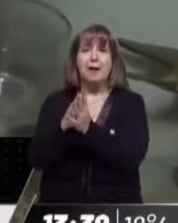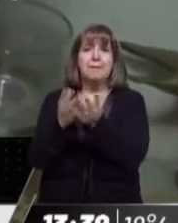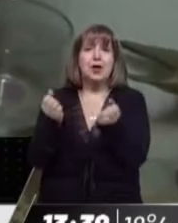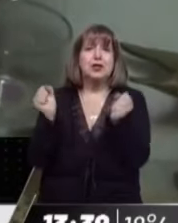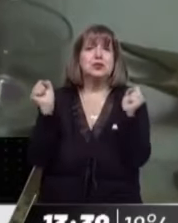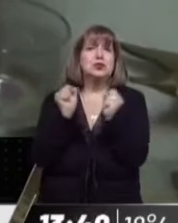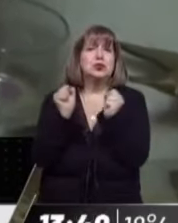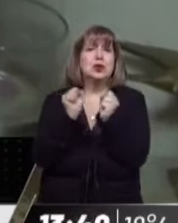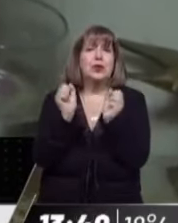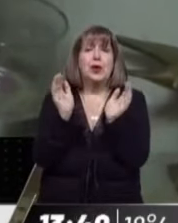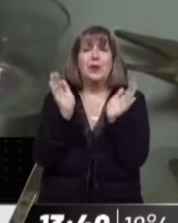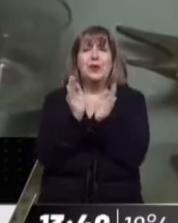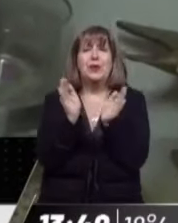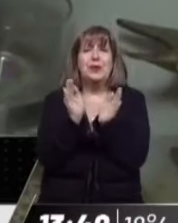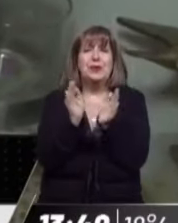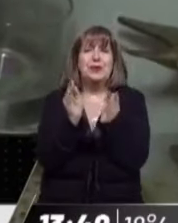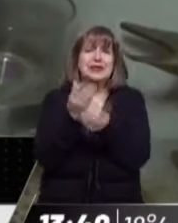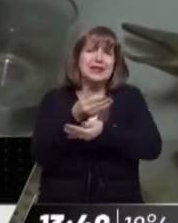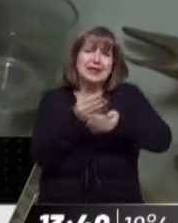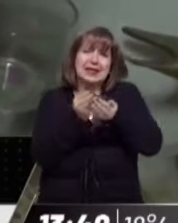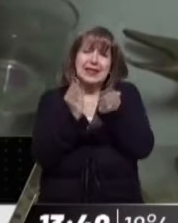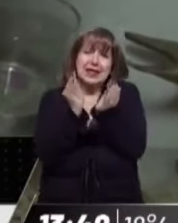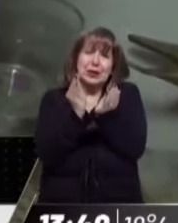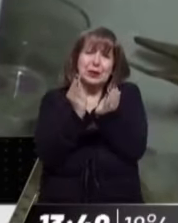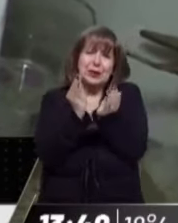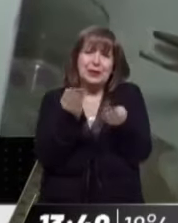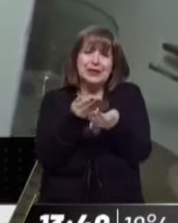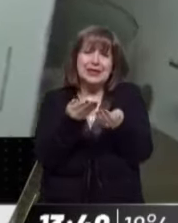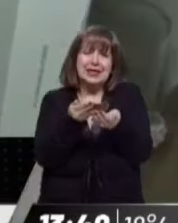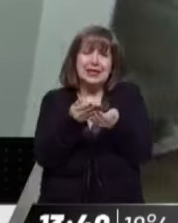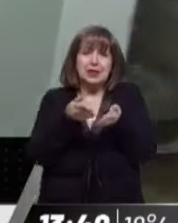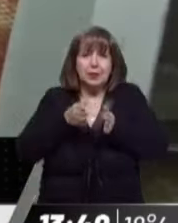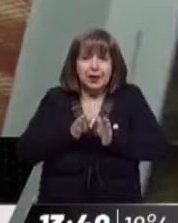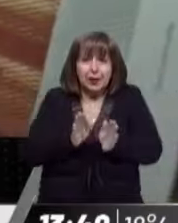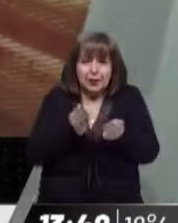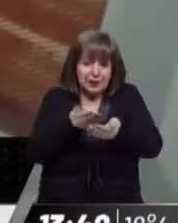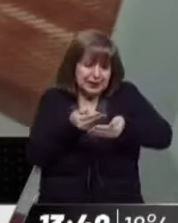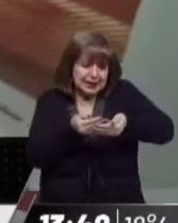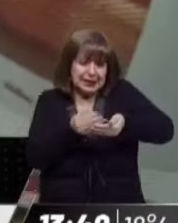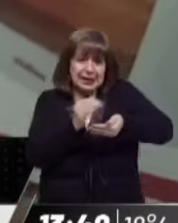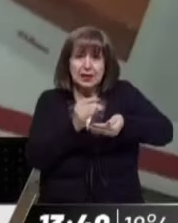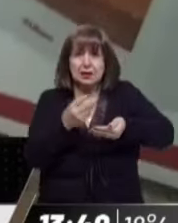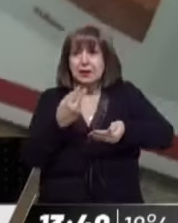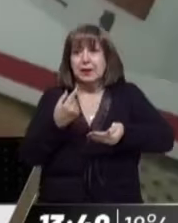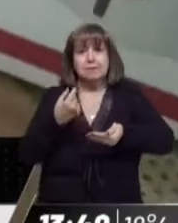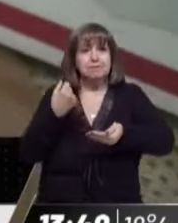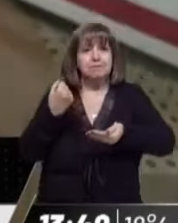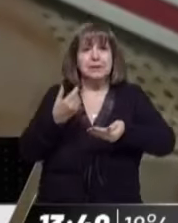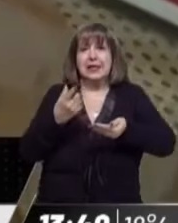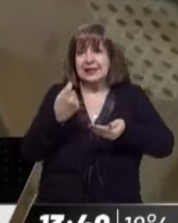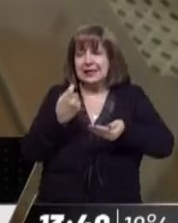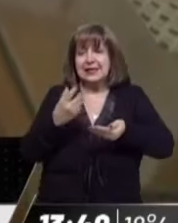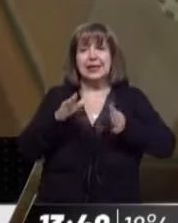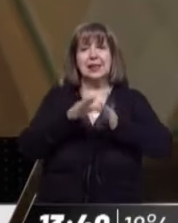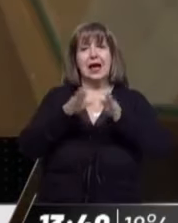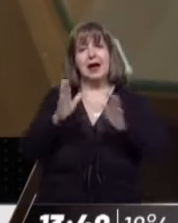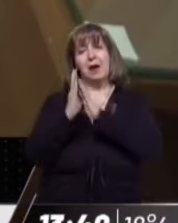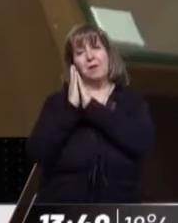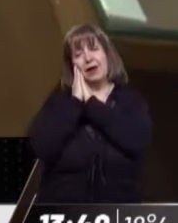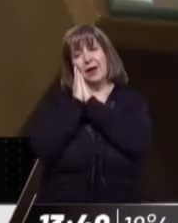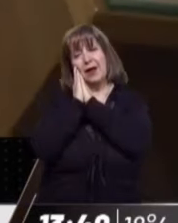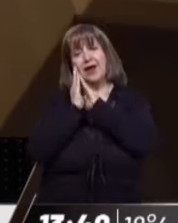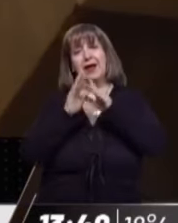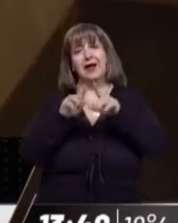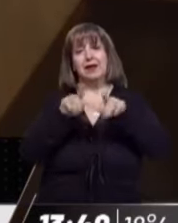gélido ninguna criatura que además ha nacido prematura puede estar eh bien de